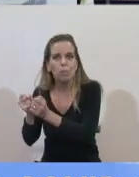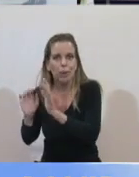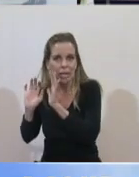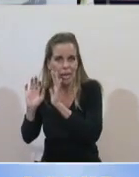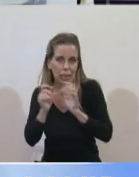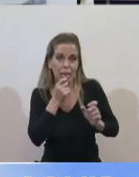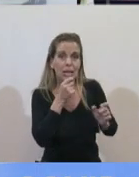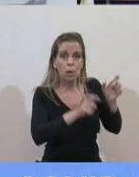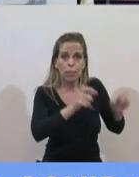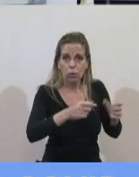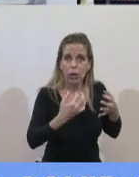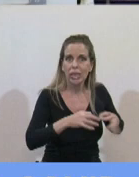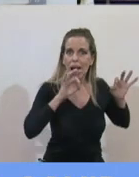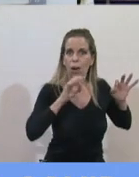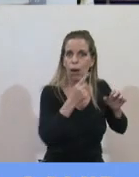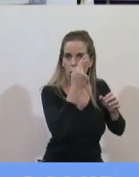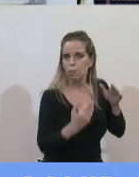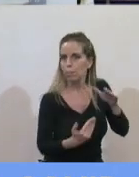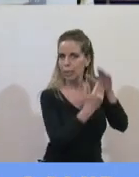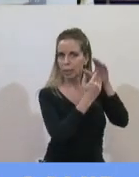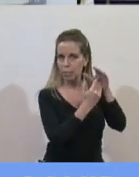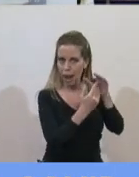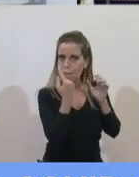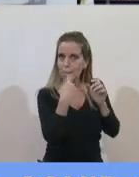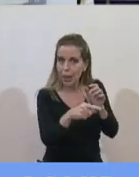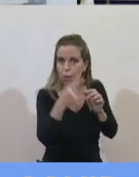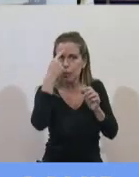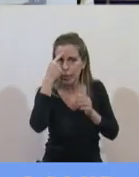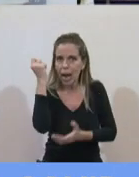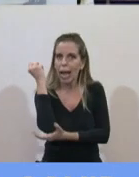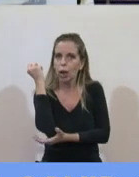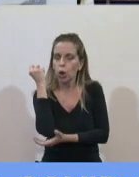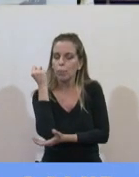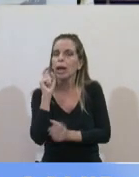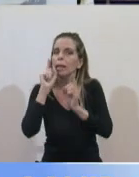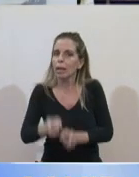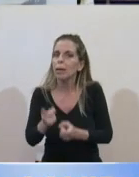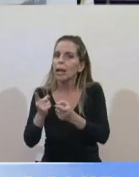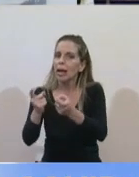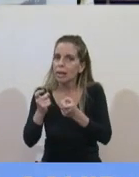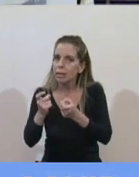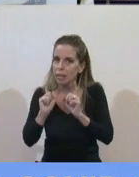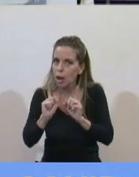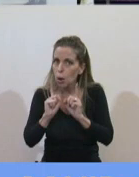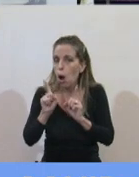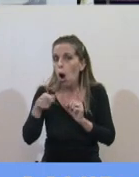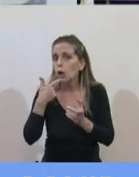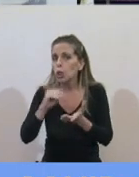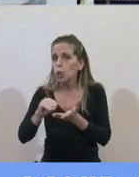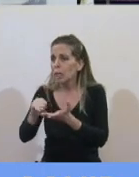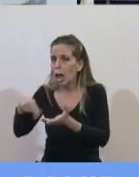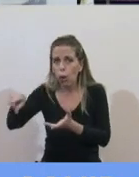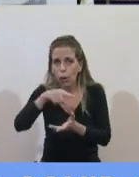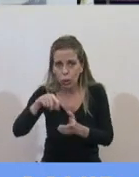un objetivo es prioritario pero tenemos que lograrlo con el menor costo económico porque es el costo económico y ya lo han dicho otros senadores